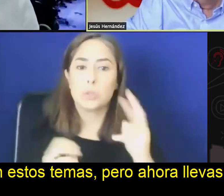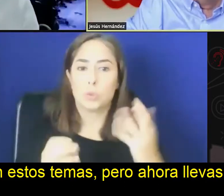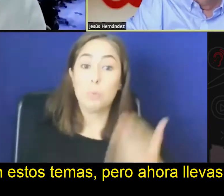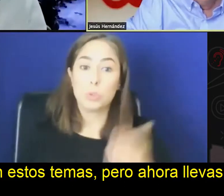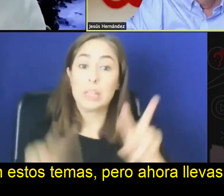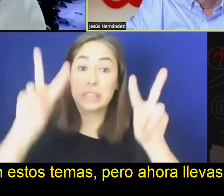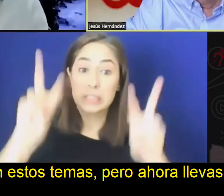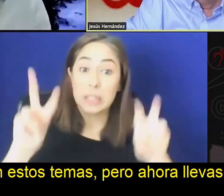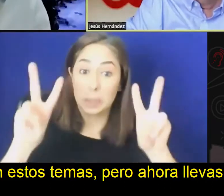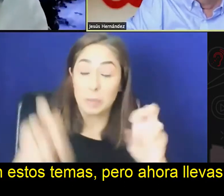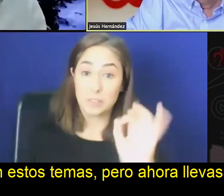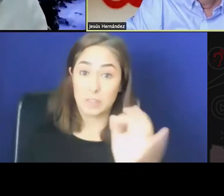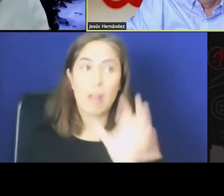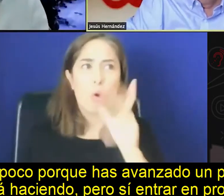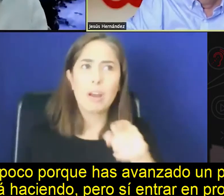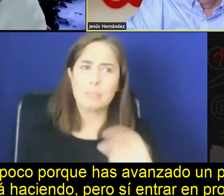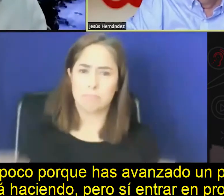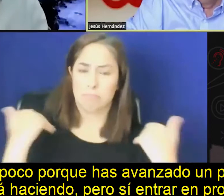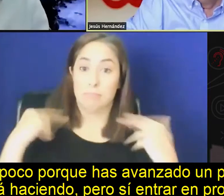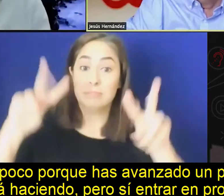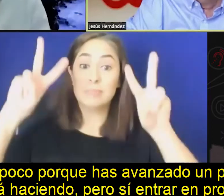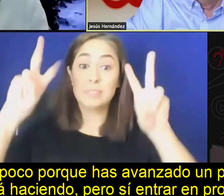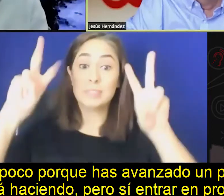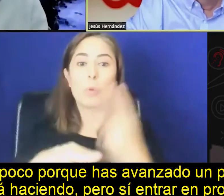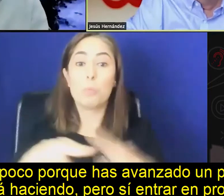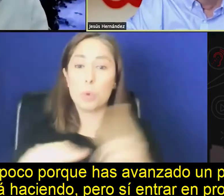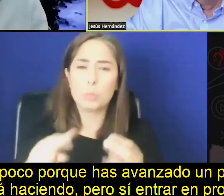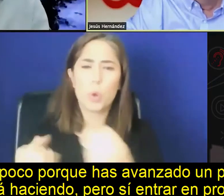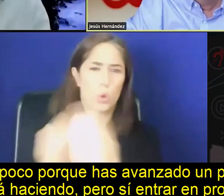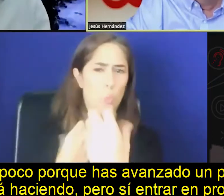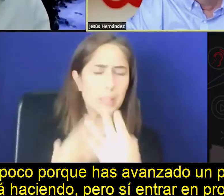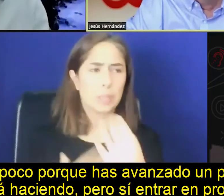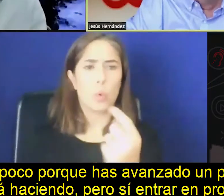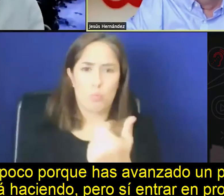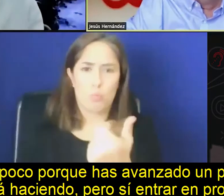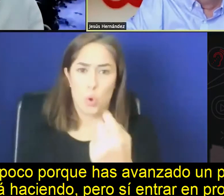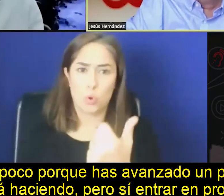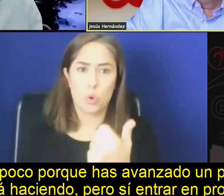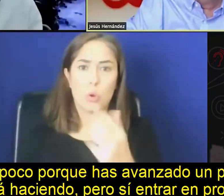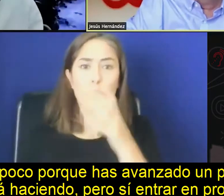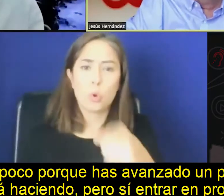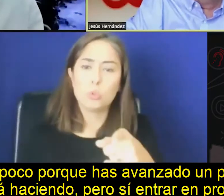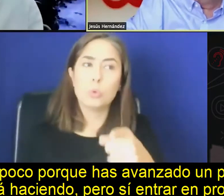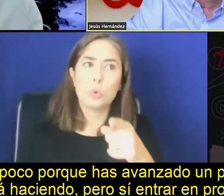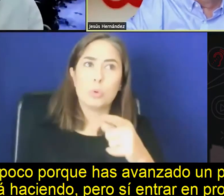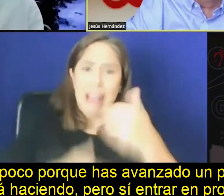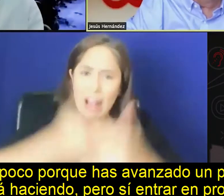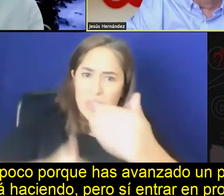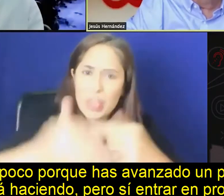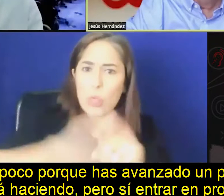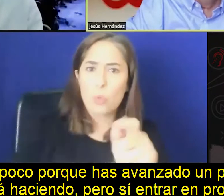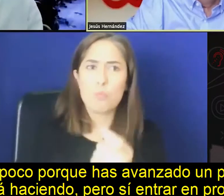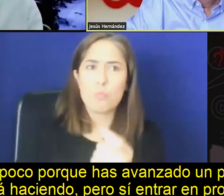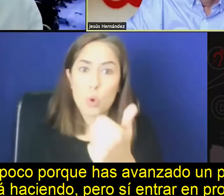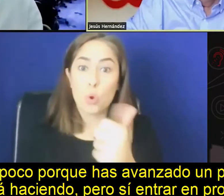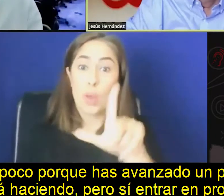llevas temas políticos. Pero sí. cuéntanos un poco, porque has avanzado un poco el EDF, el trabajo que está